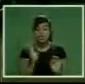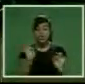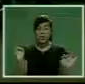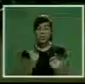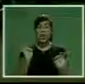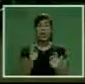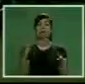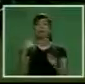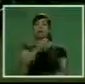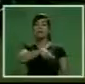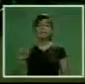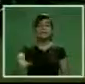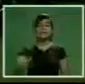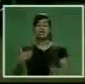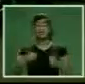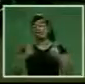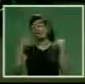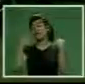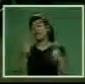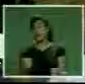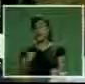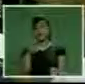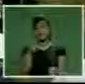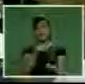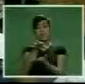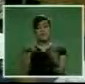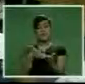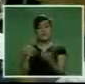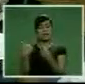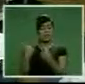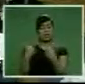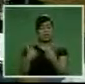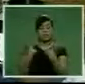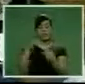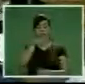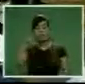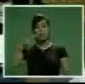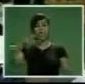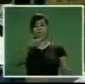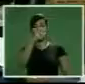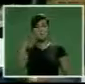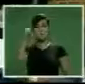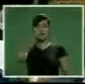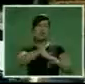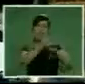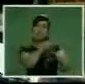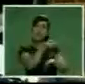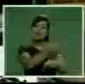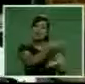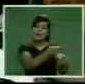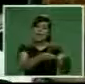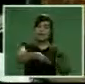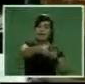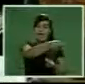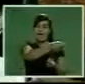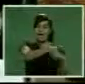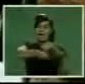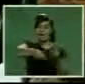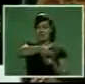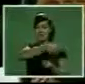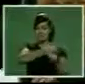explotación extrema, esa crisis es una crisis que la ha cargado el capitalismo, pero ha tenido un colchón.